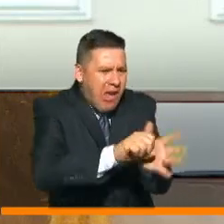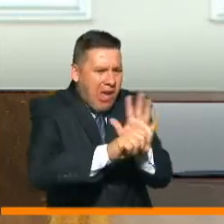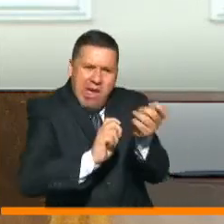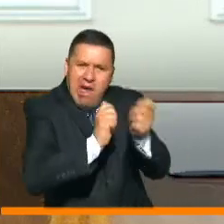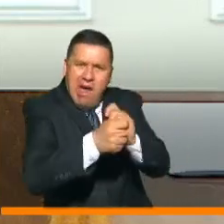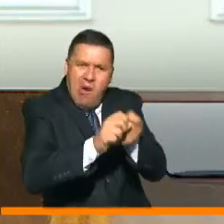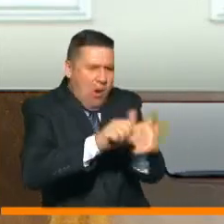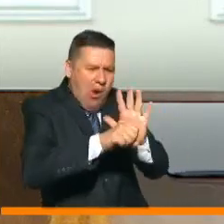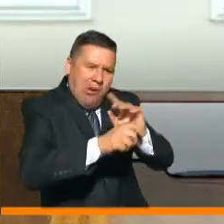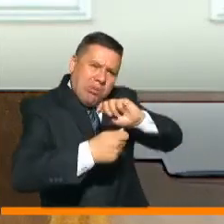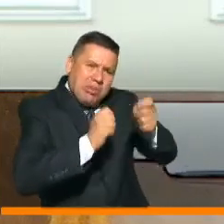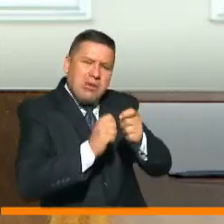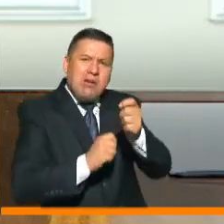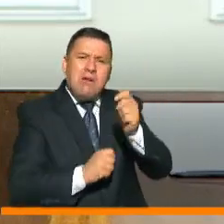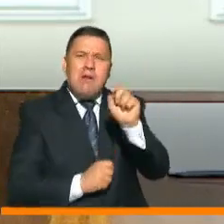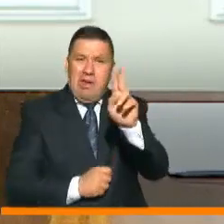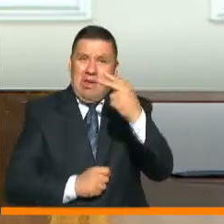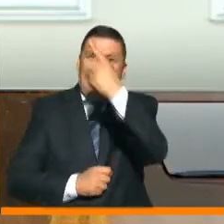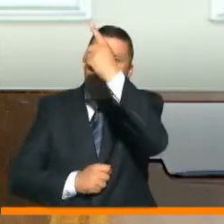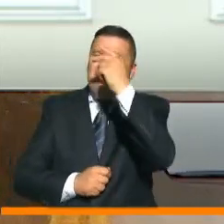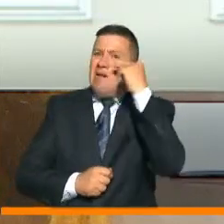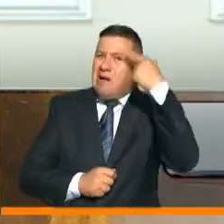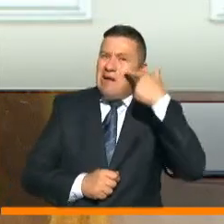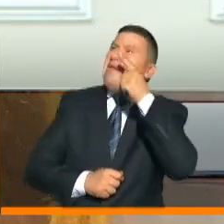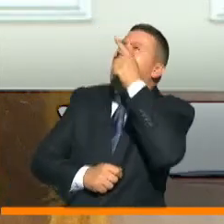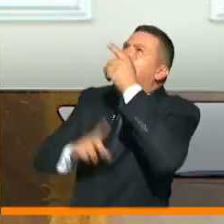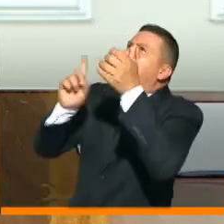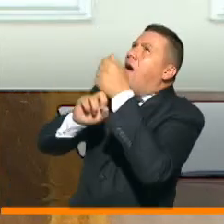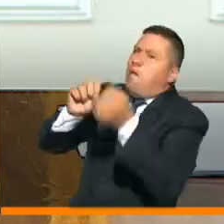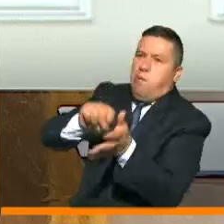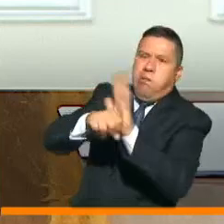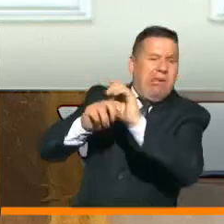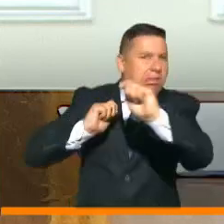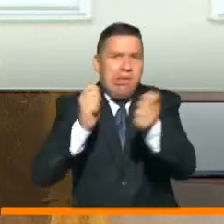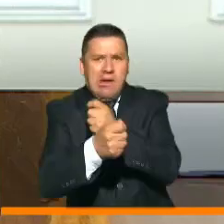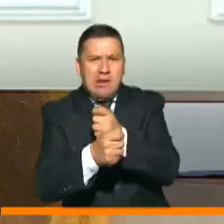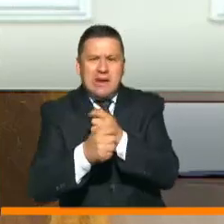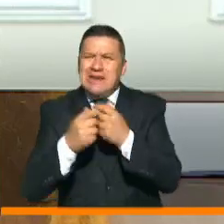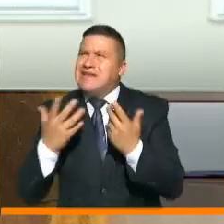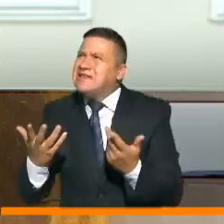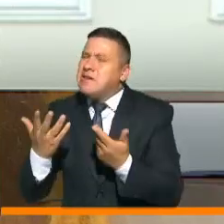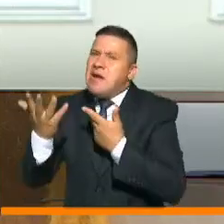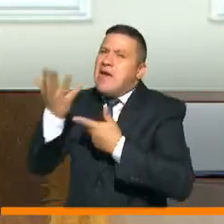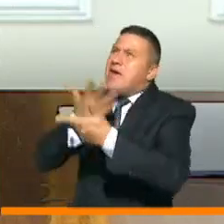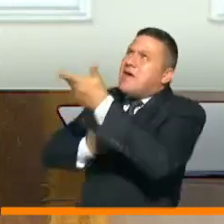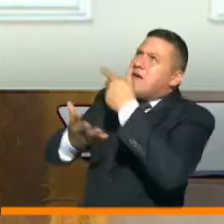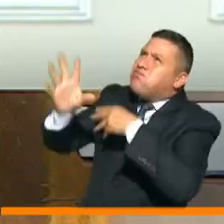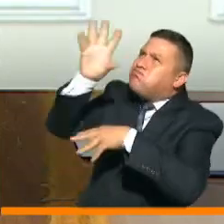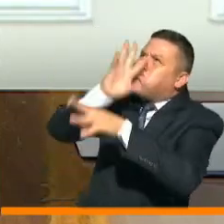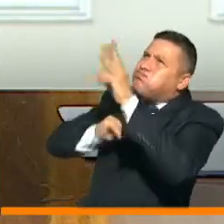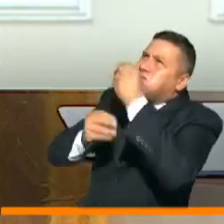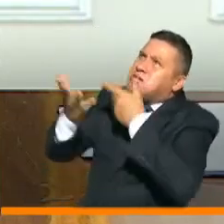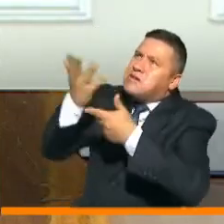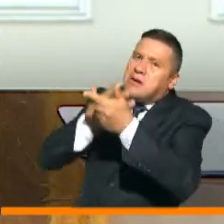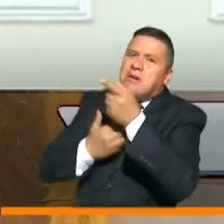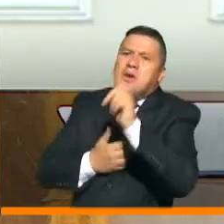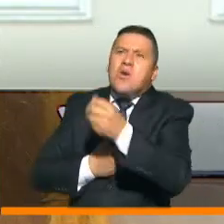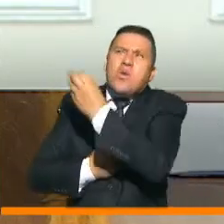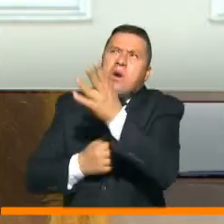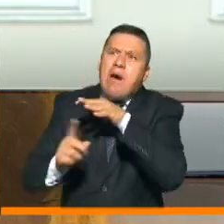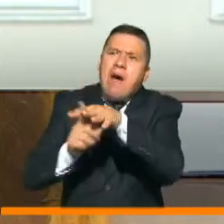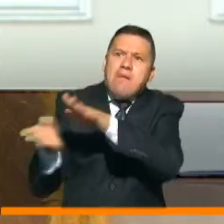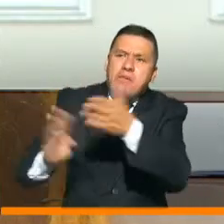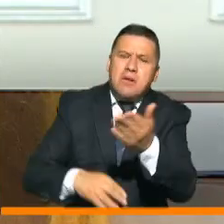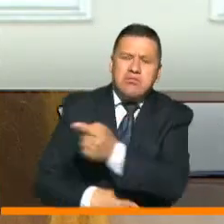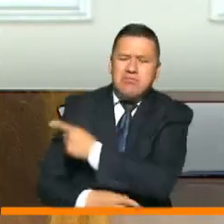Reino Unido. Se están haciendo estudios también en materia de transmisibilidad pero también en materia de letalidad. Me gustaría